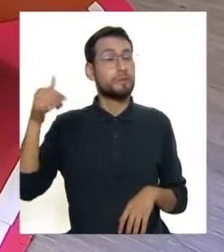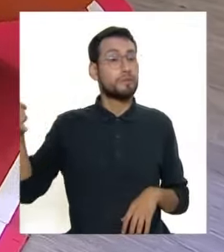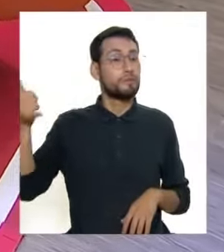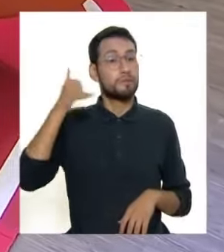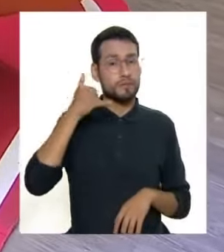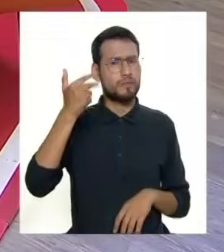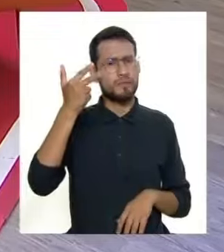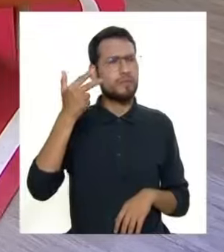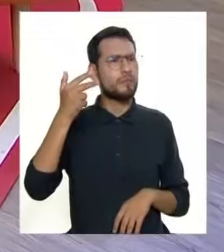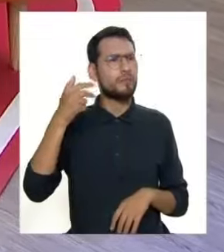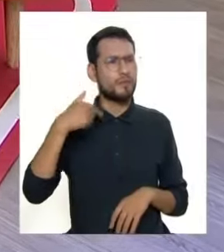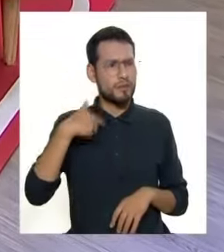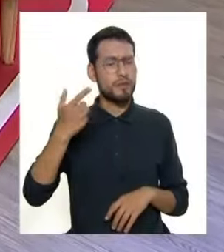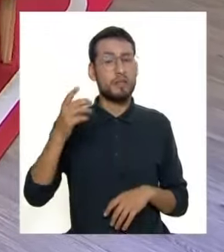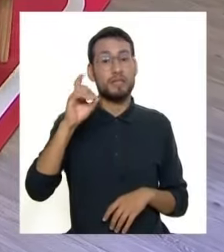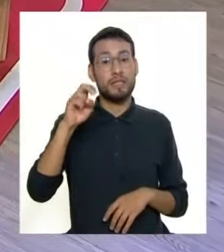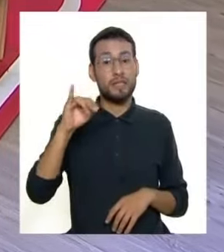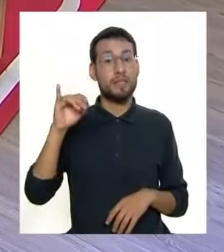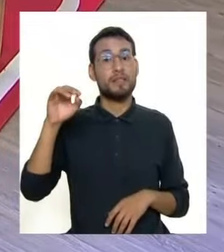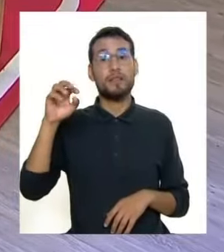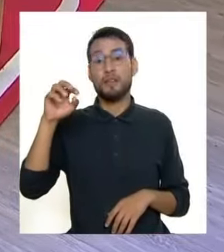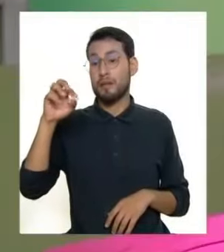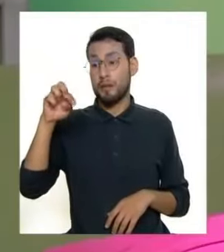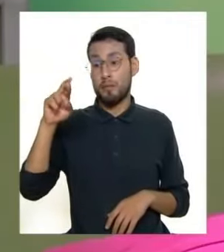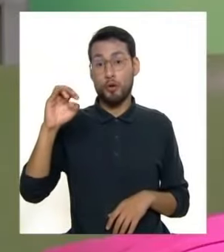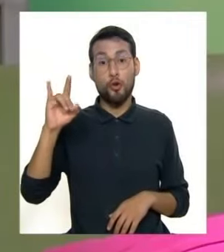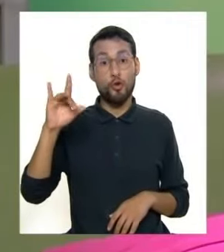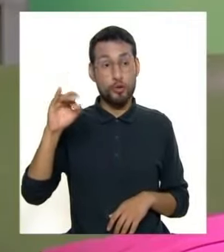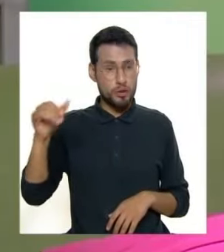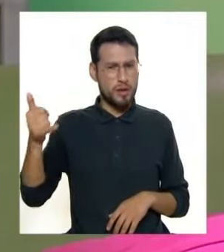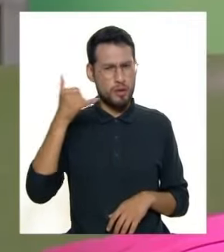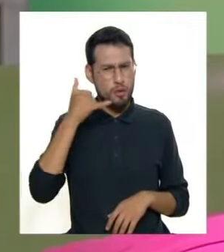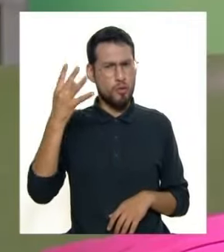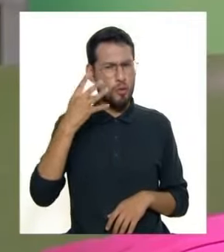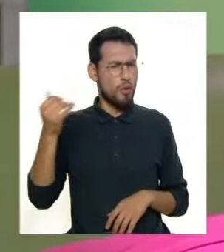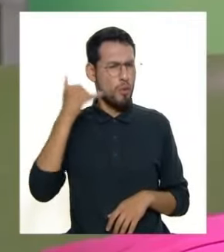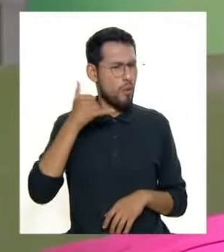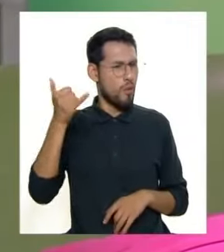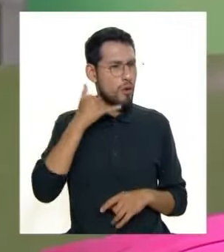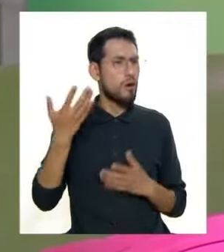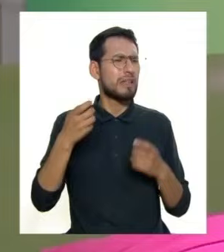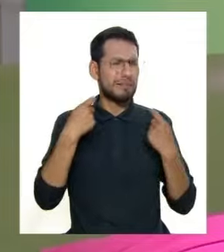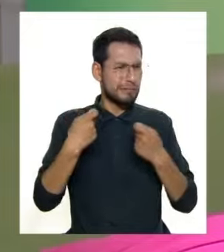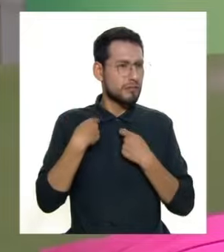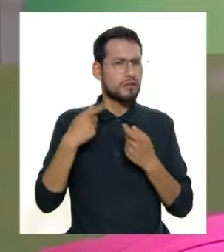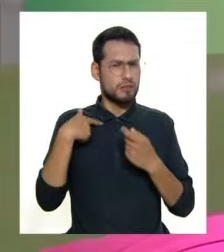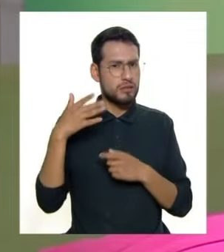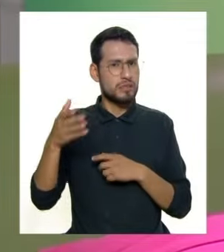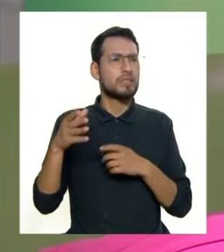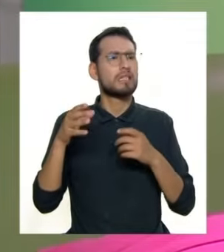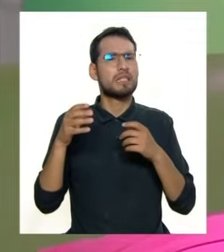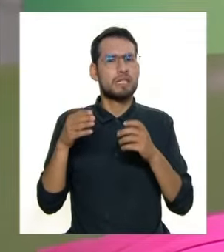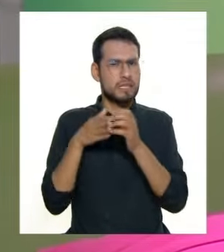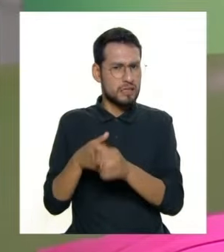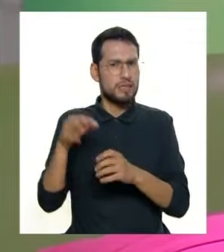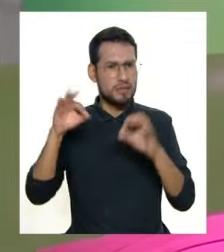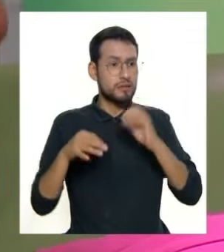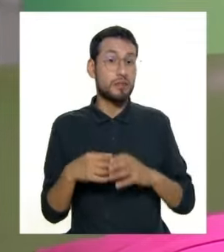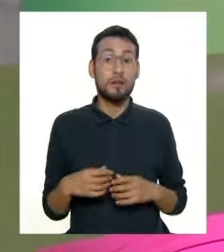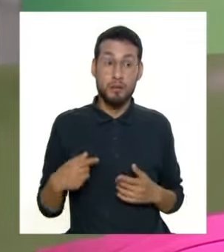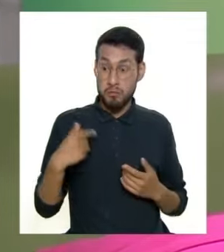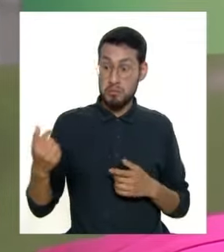como Denise Divoz, que es la productora de Preludio, me llamó como 3-4 veces insistiéndome para que dirija la obra. Dije, pucha,